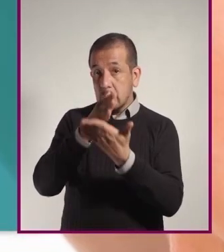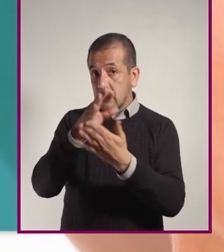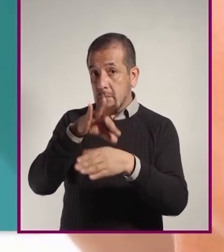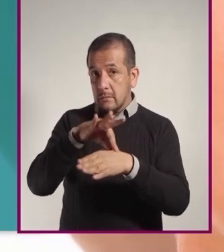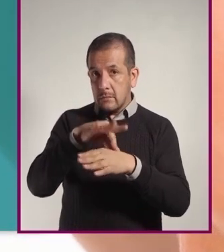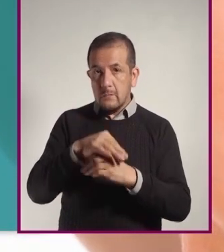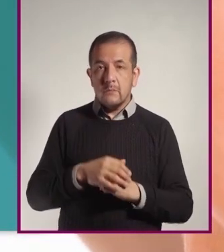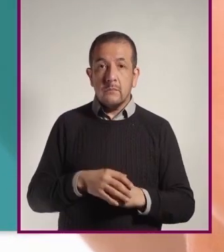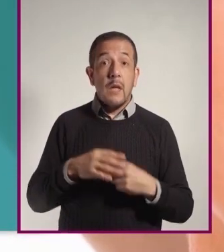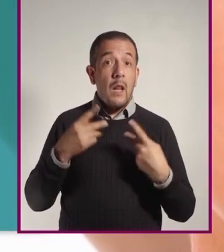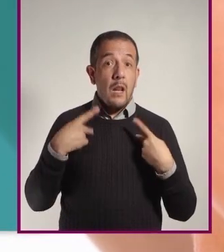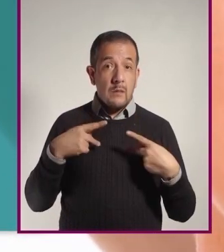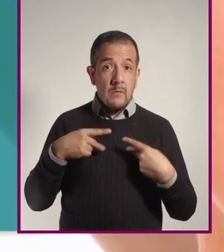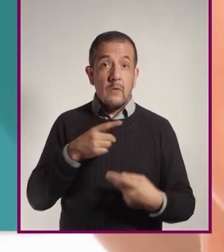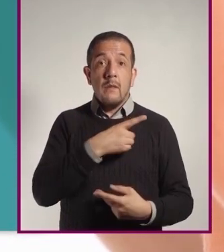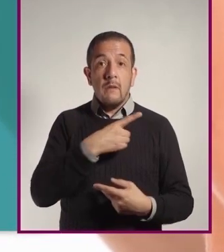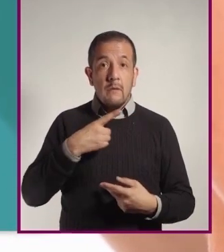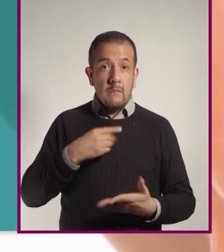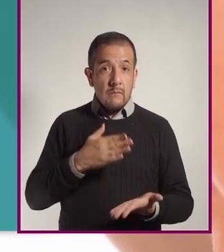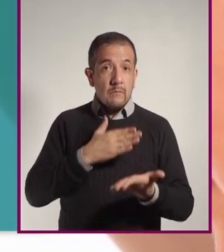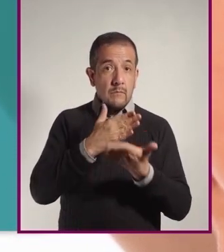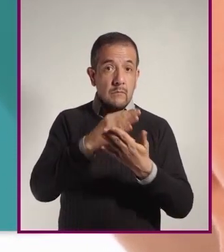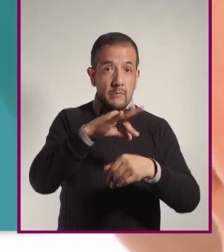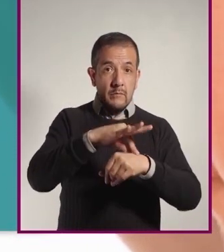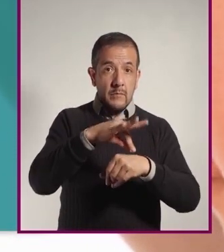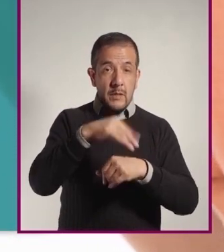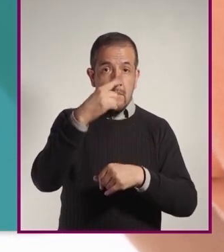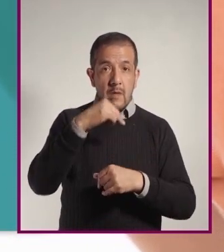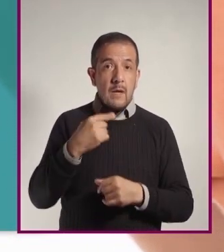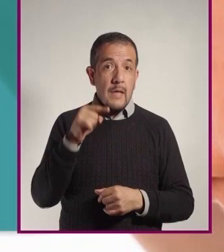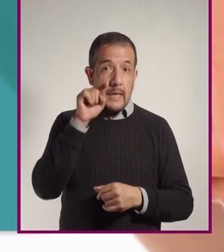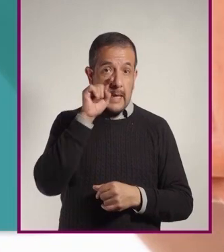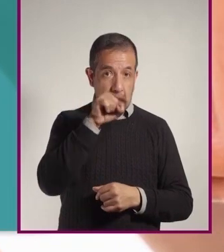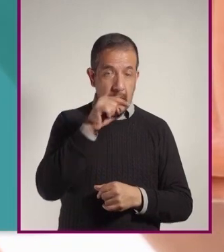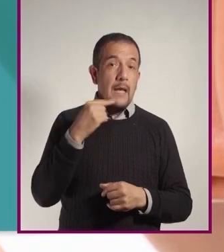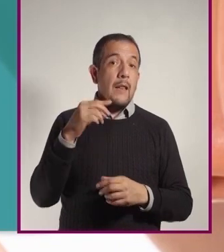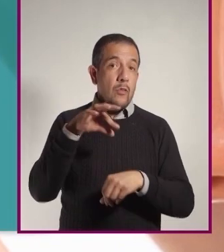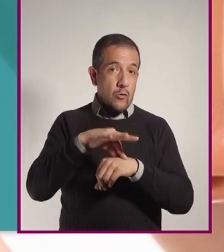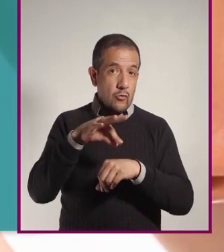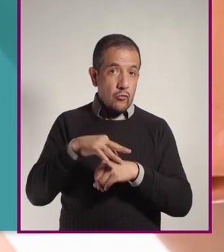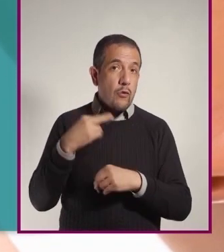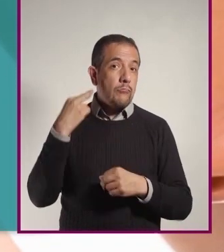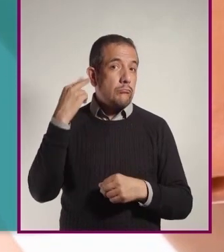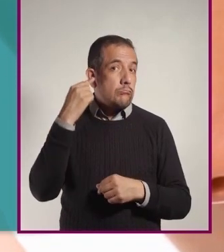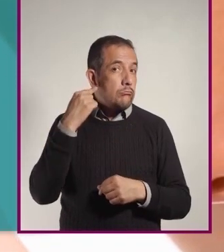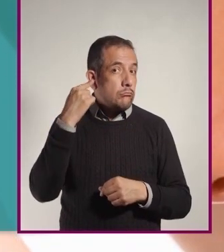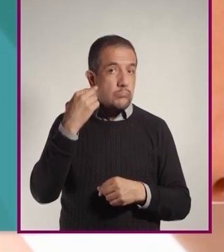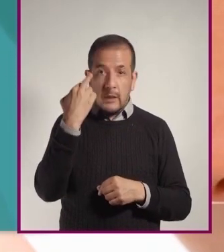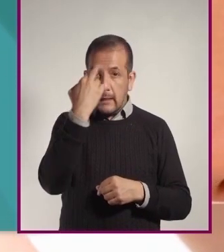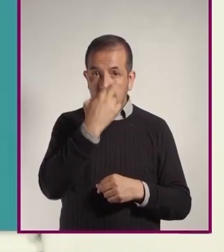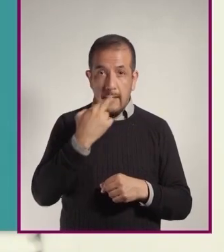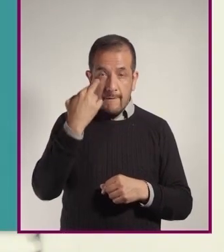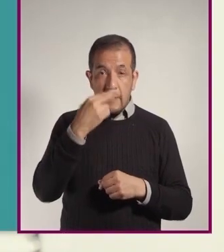Las personas tenemos que visitar al médico para revisar nuestra audición por lo menos una vez al año.